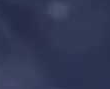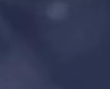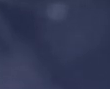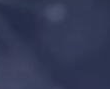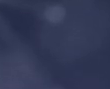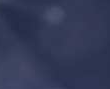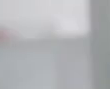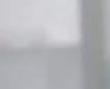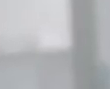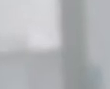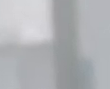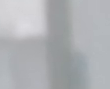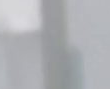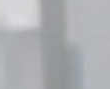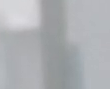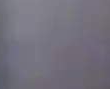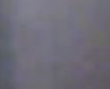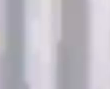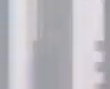Grupo Lorenzo.